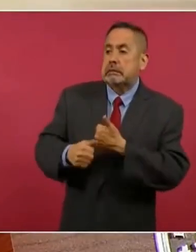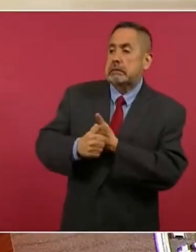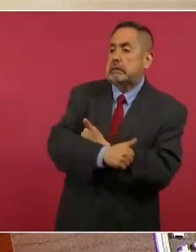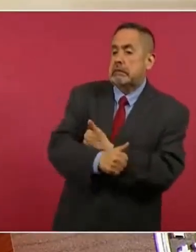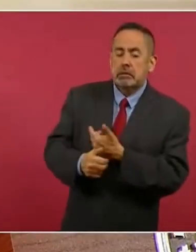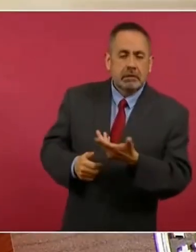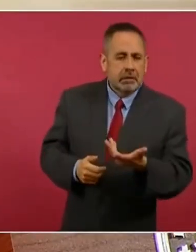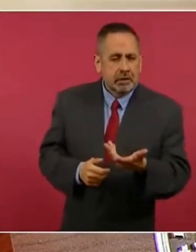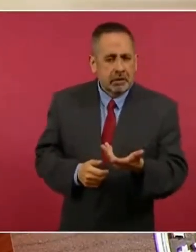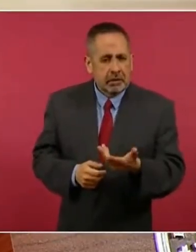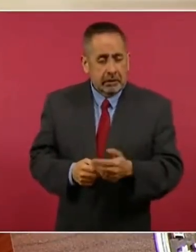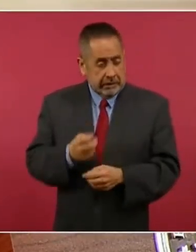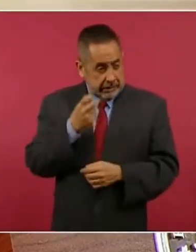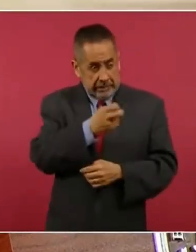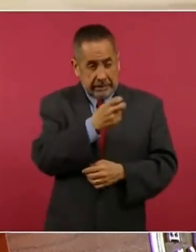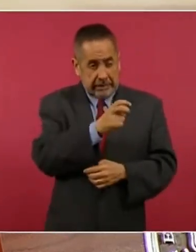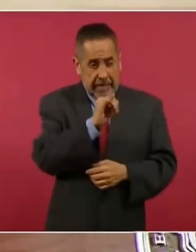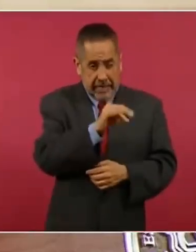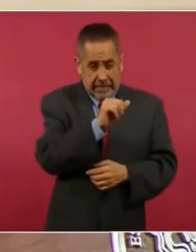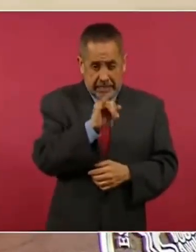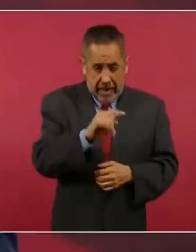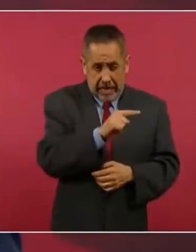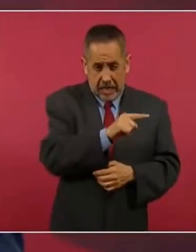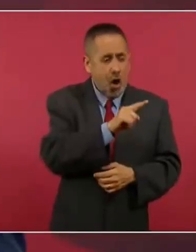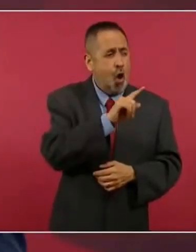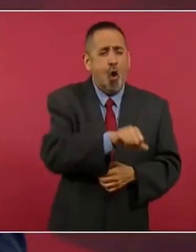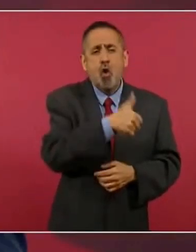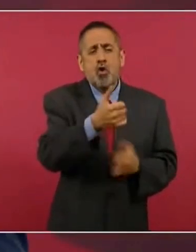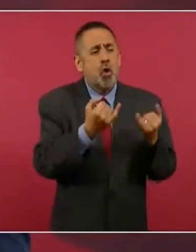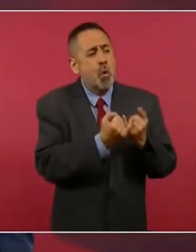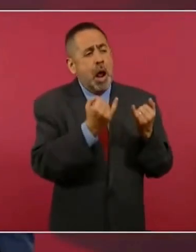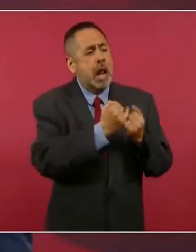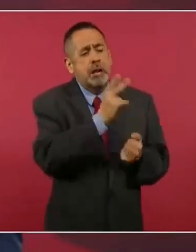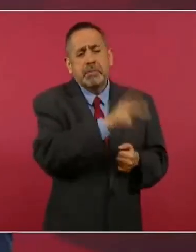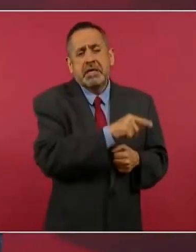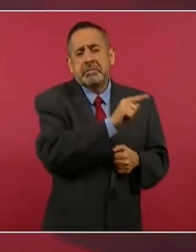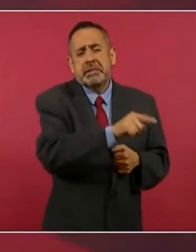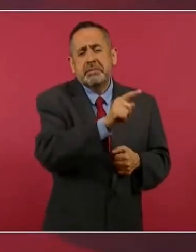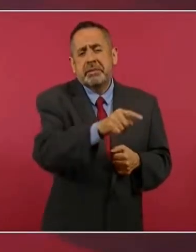O sea, y así como ese, muchos otros.